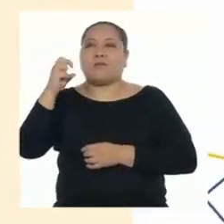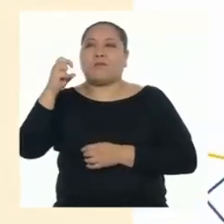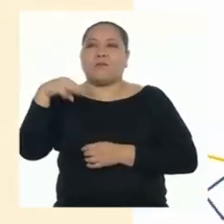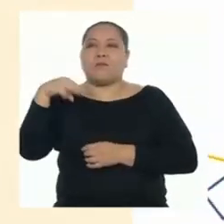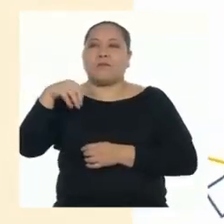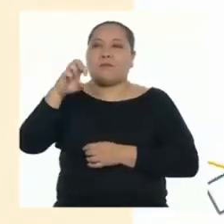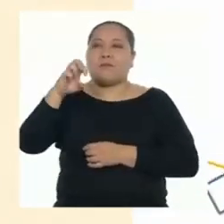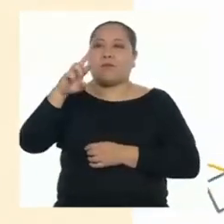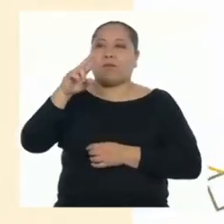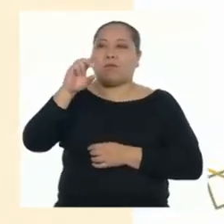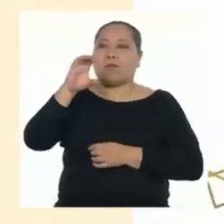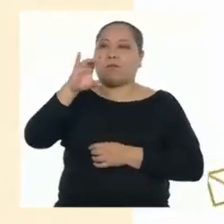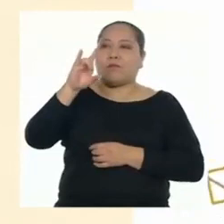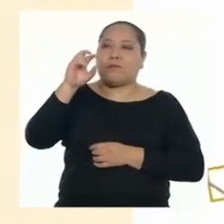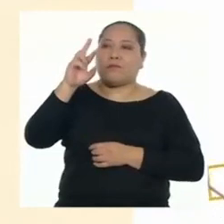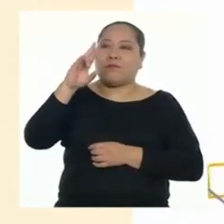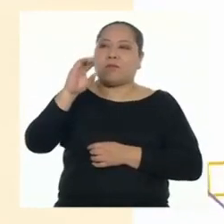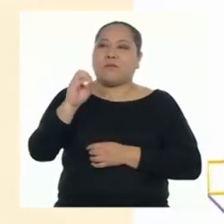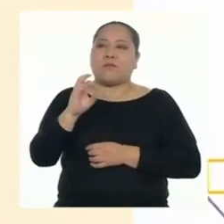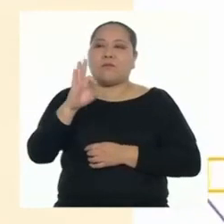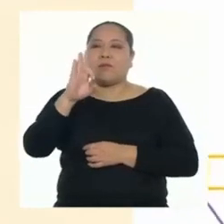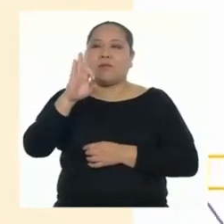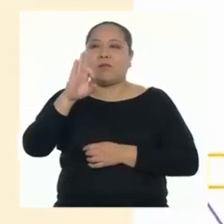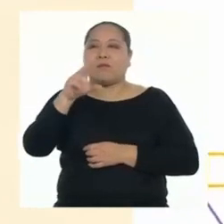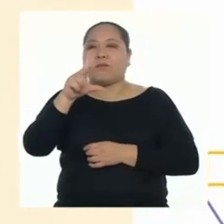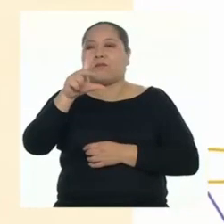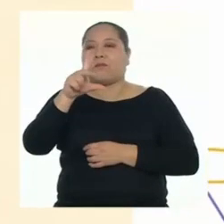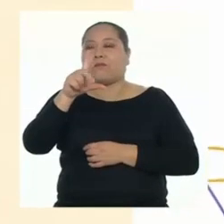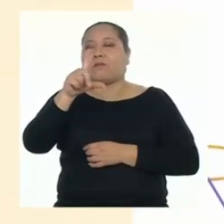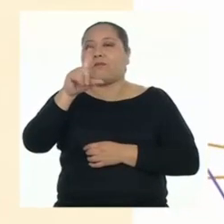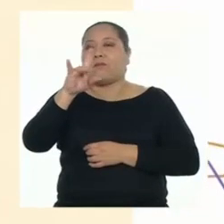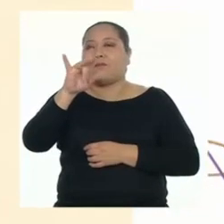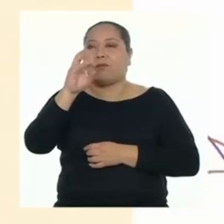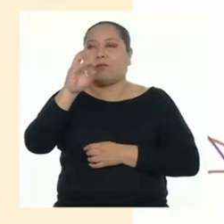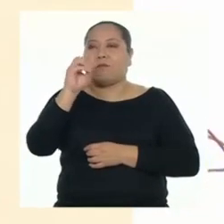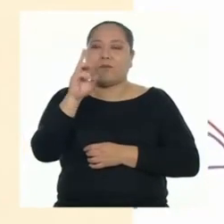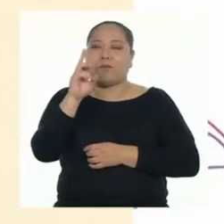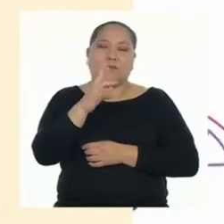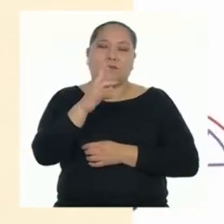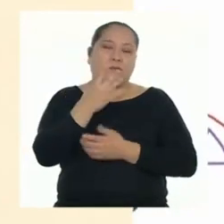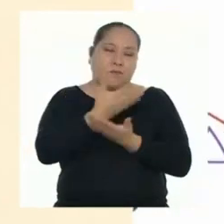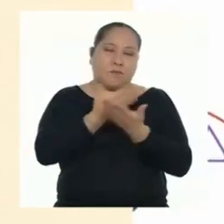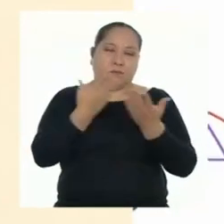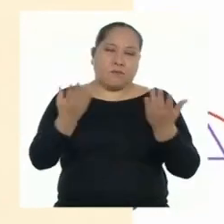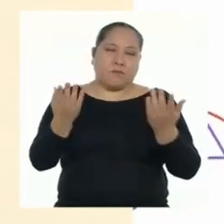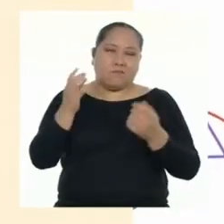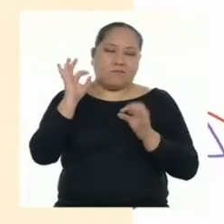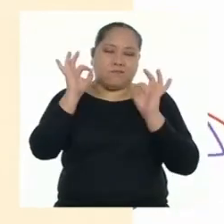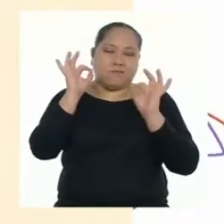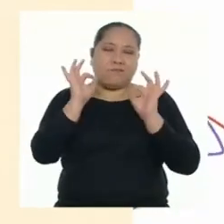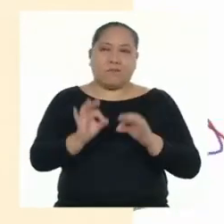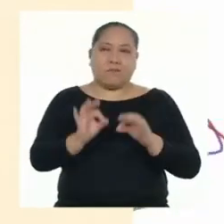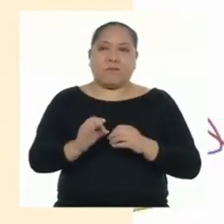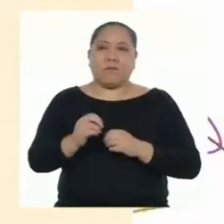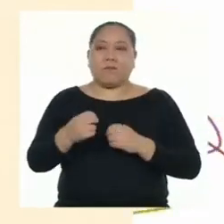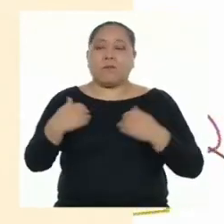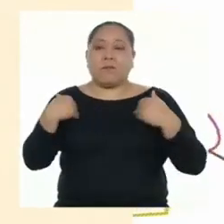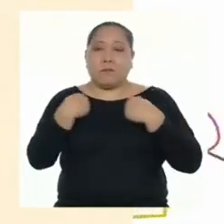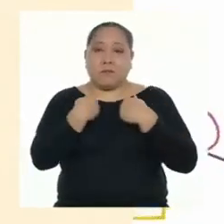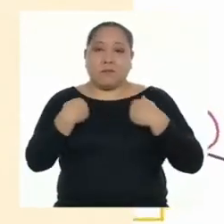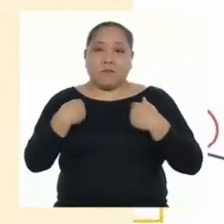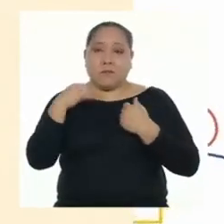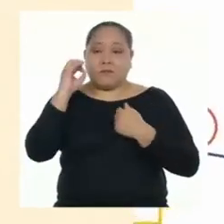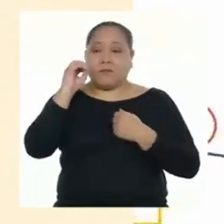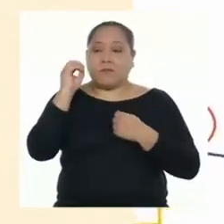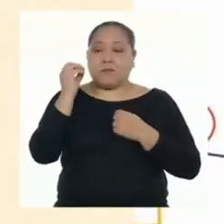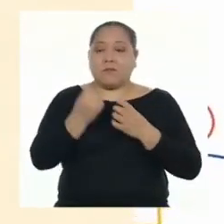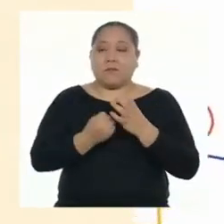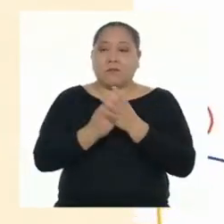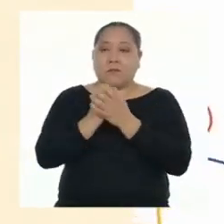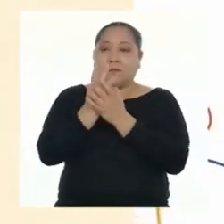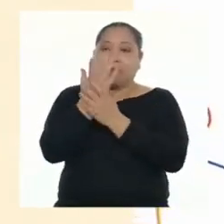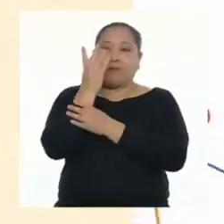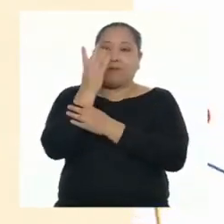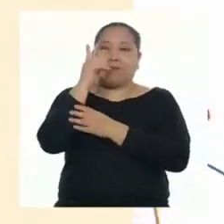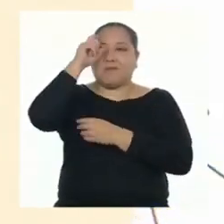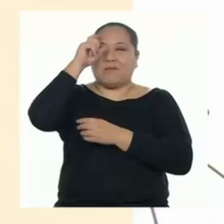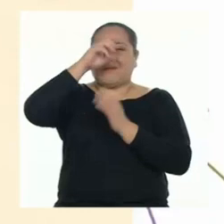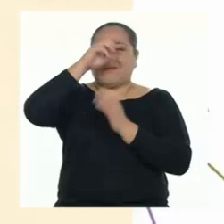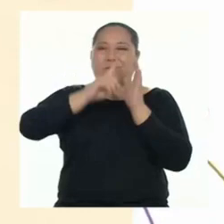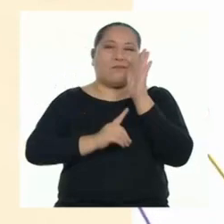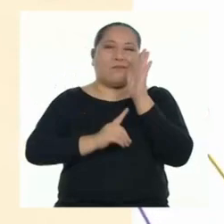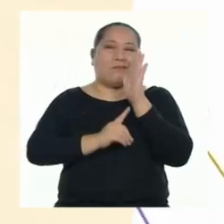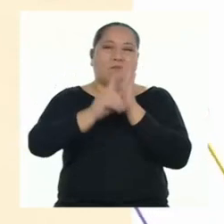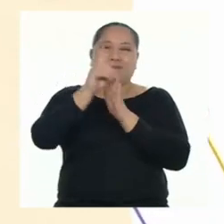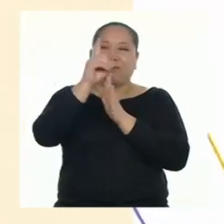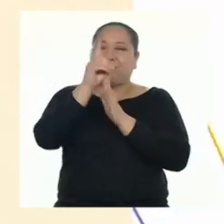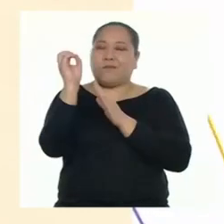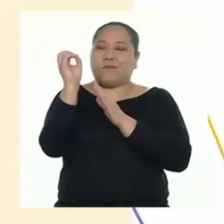plomo, fluoruros o microorganismos peligrosos. Debido a esto, los animales y las plantas pueden tener dificultades en su desarrollo